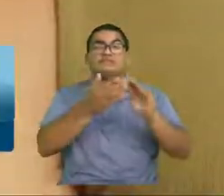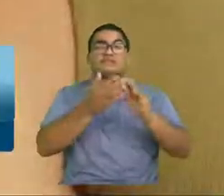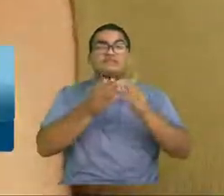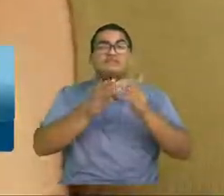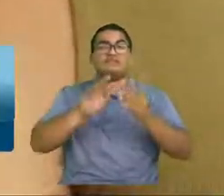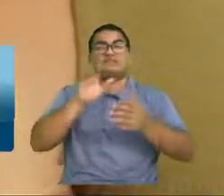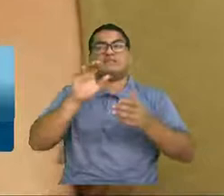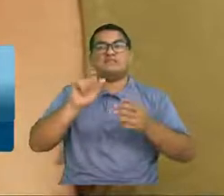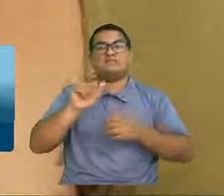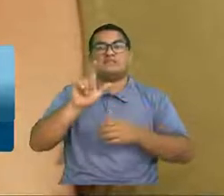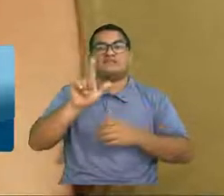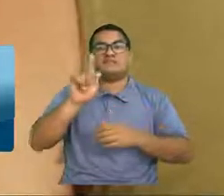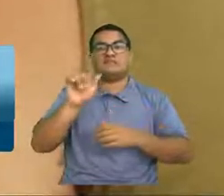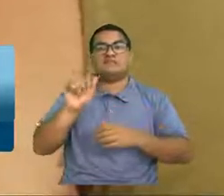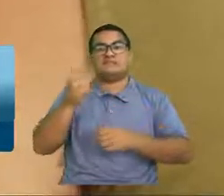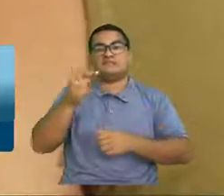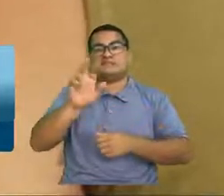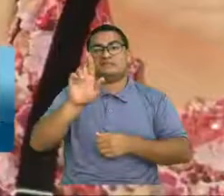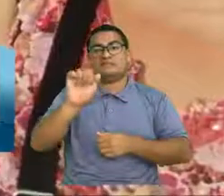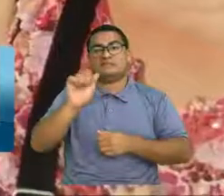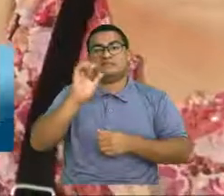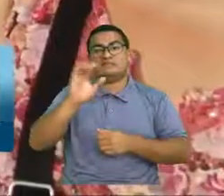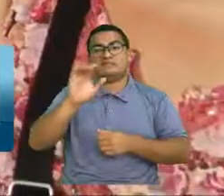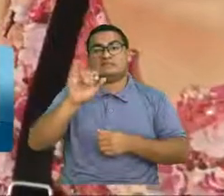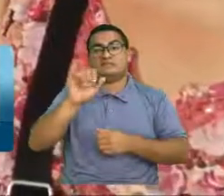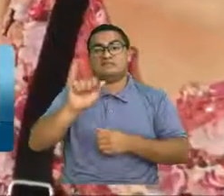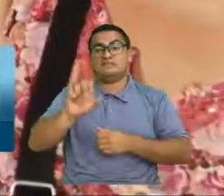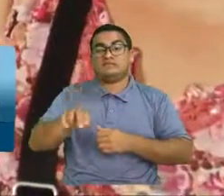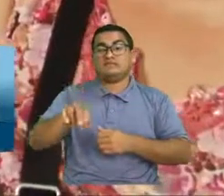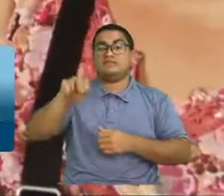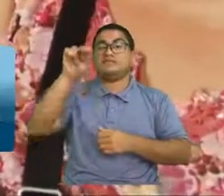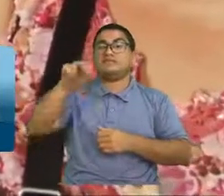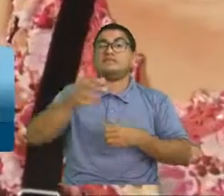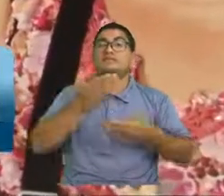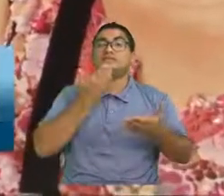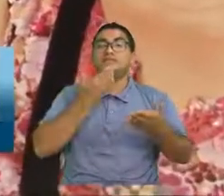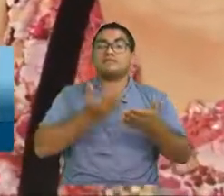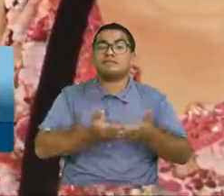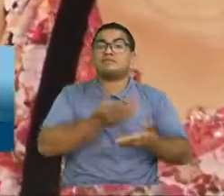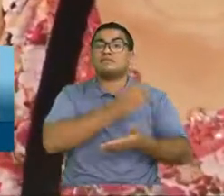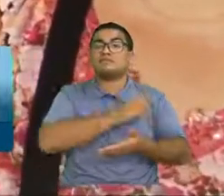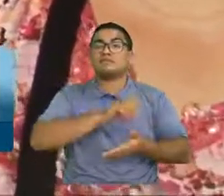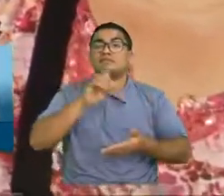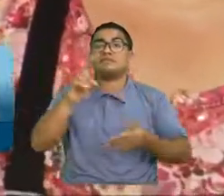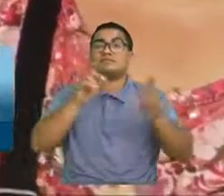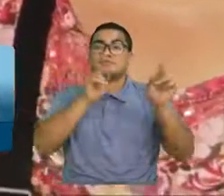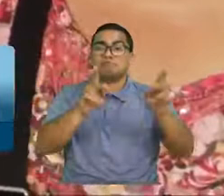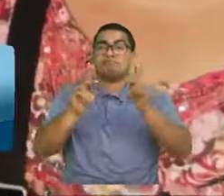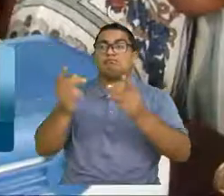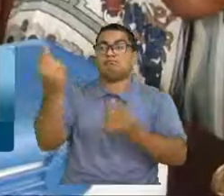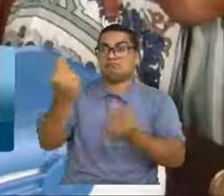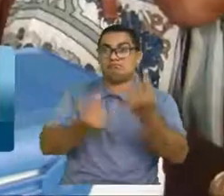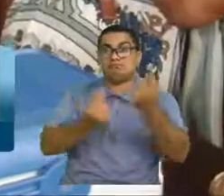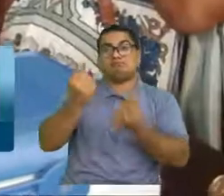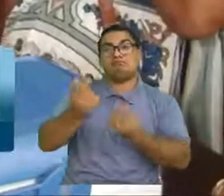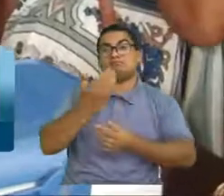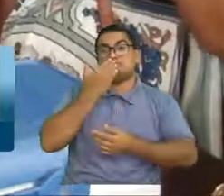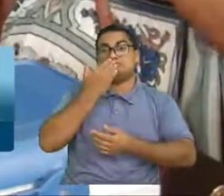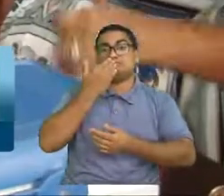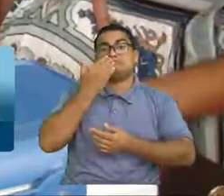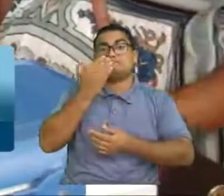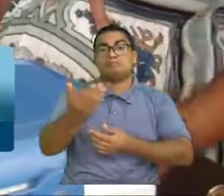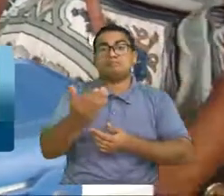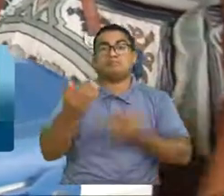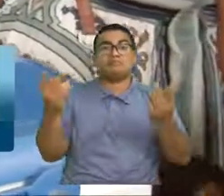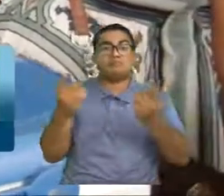barrios, en Altagracia Norte. Y pues gracias a Dios tuvimos una muy buena aceptación de las personas, de la población.